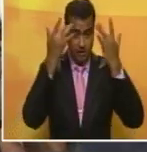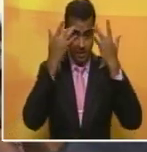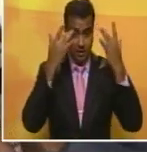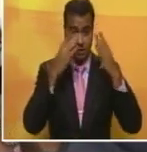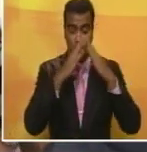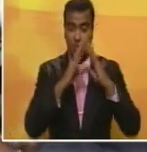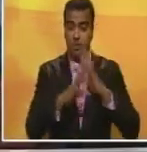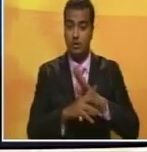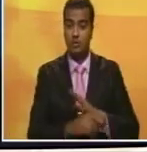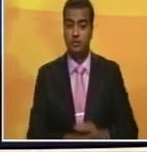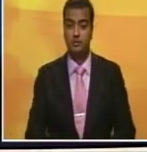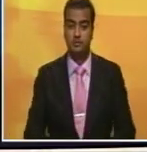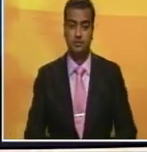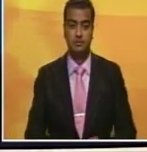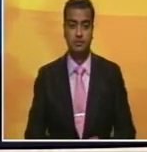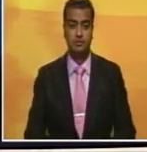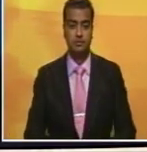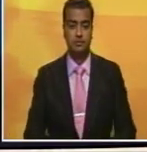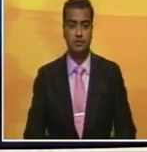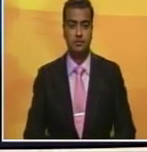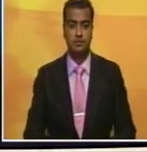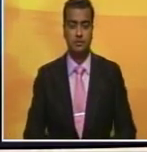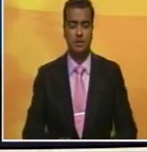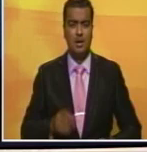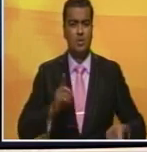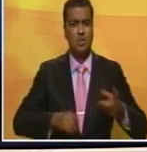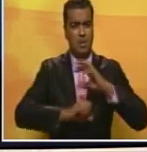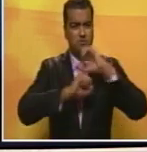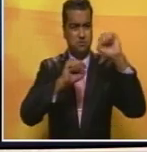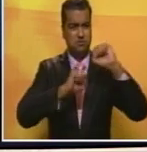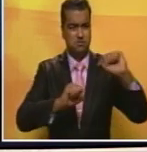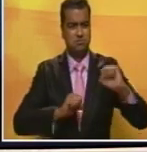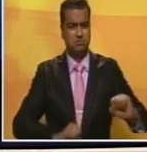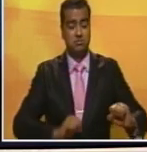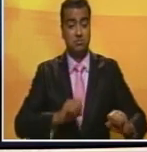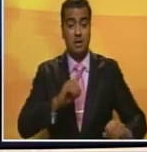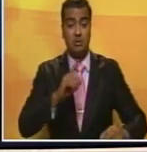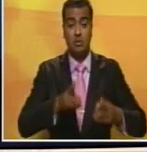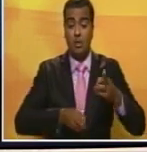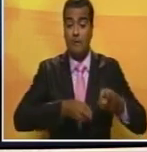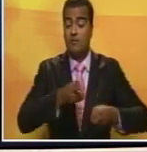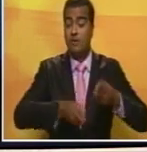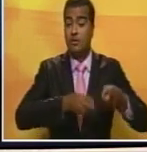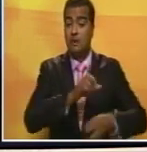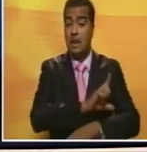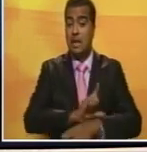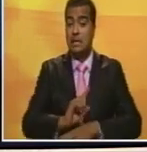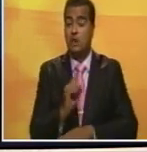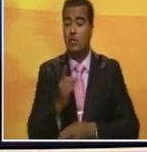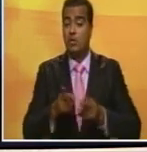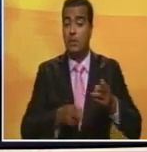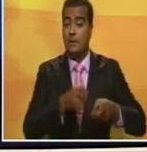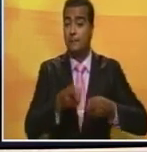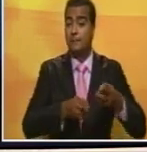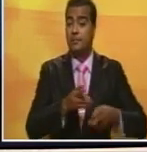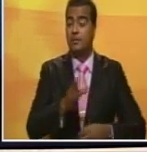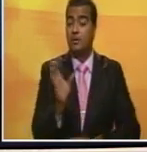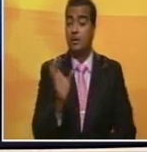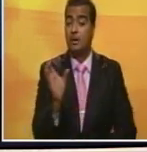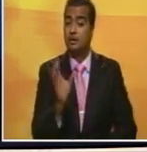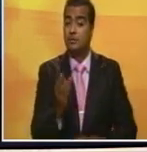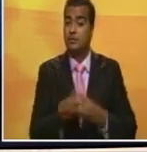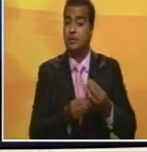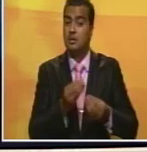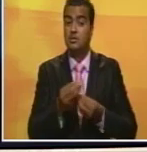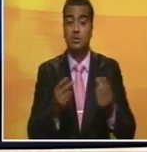estos robos. Varias detonaciones en uno de los vagones que circulaba en la línea 1 del metro de Caracas generó